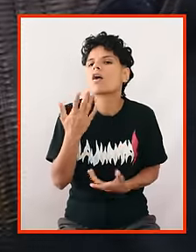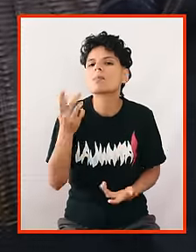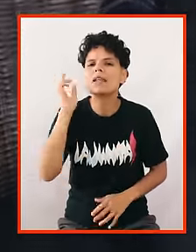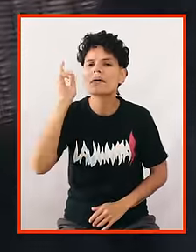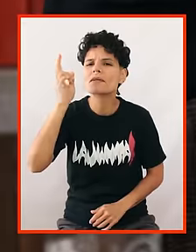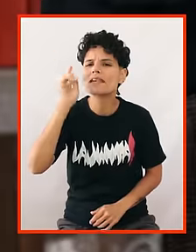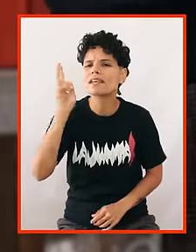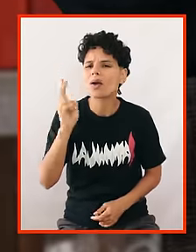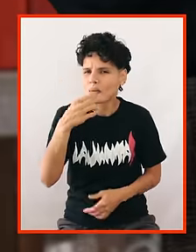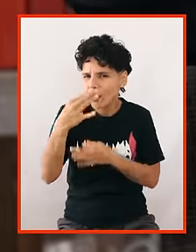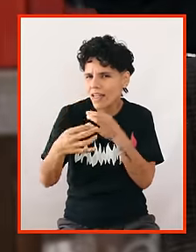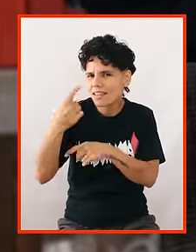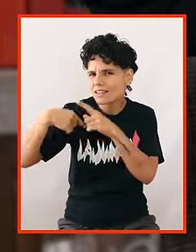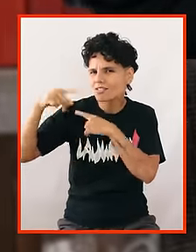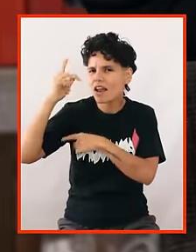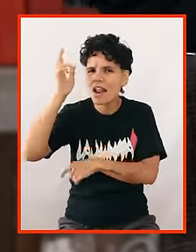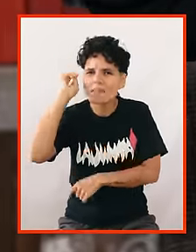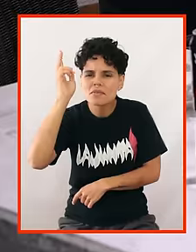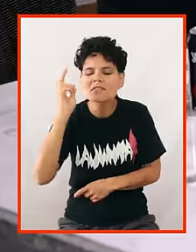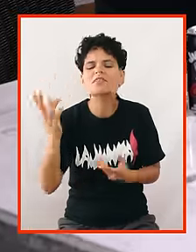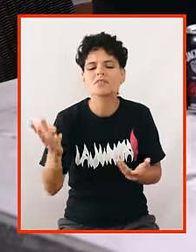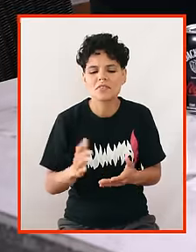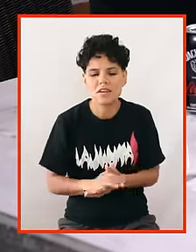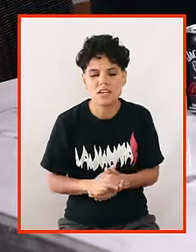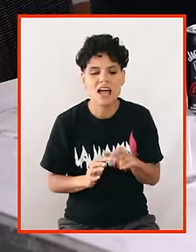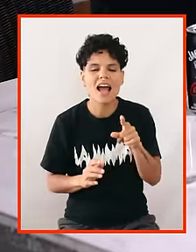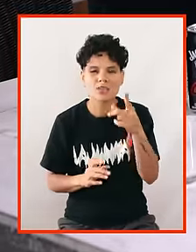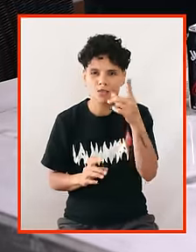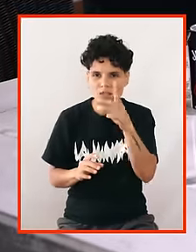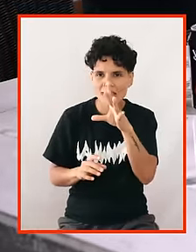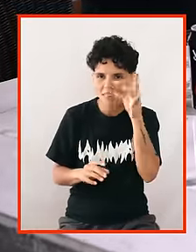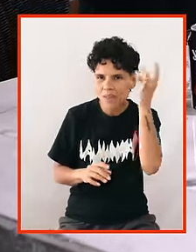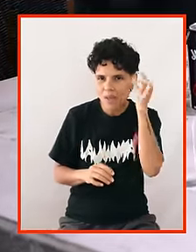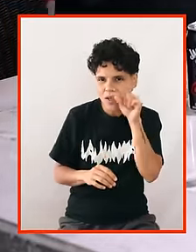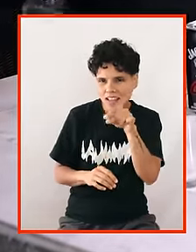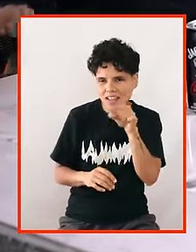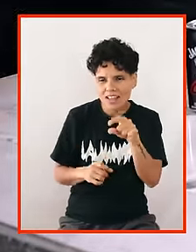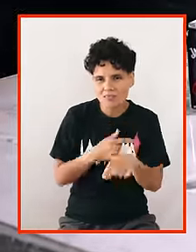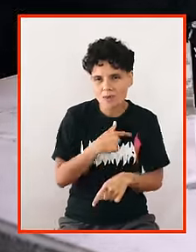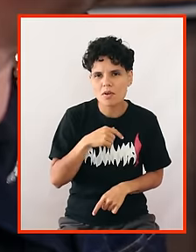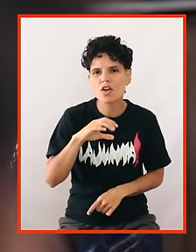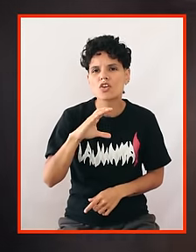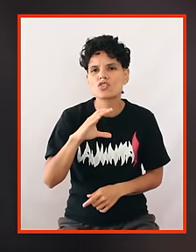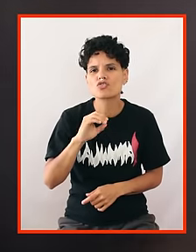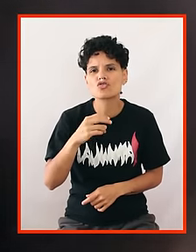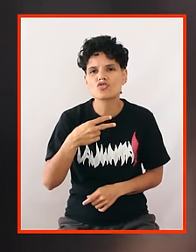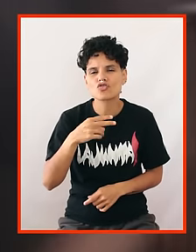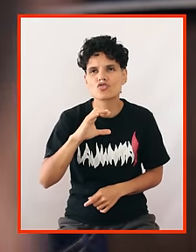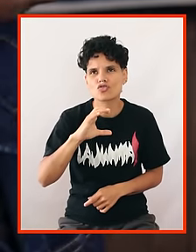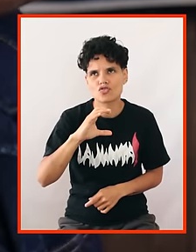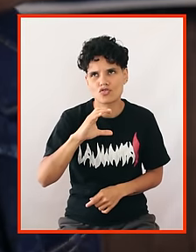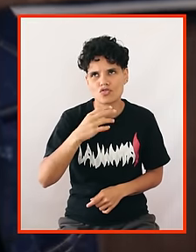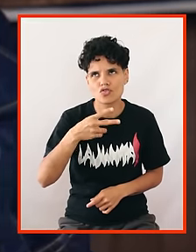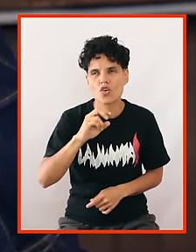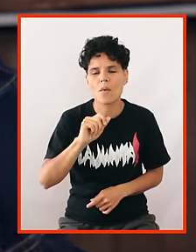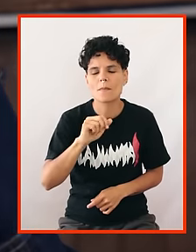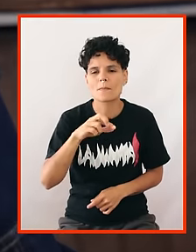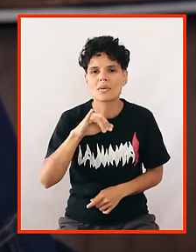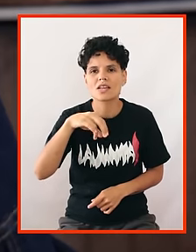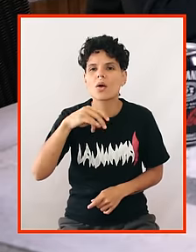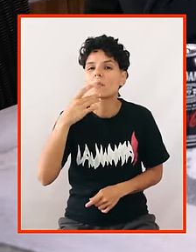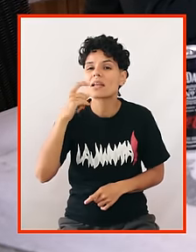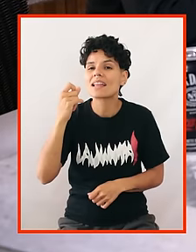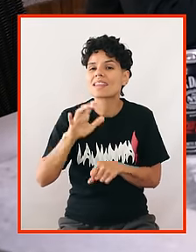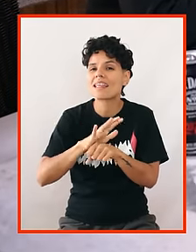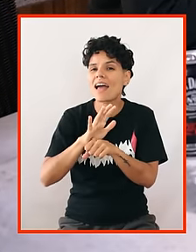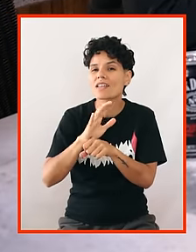en la micro. Cuéntala aquí en la micro, cuéntala, por favor. ¿Y cachaste que le decían Chopino? Porque... ¿En serio? No, este es claro,